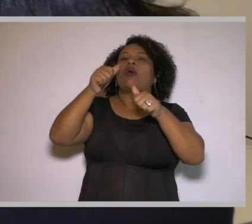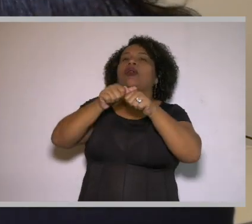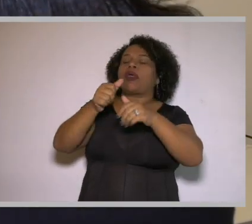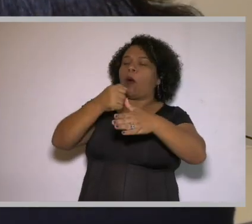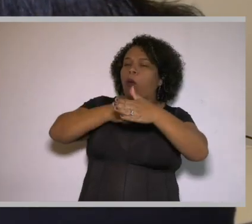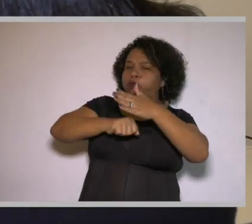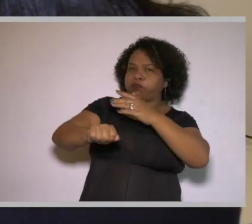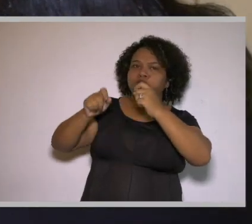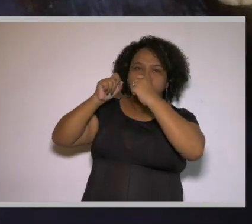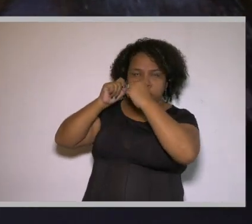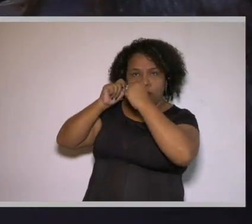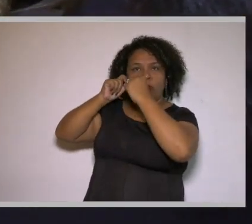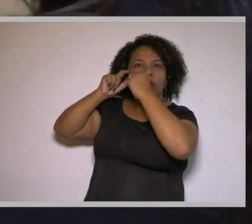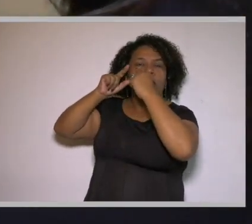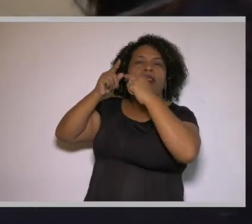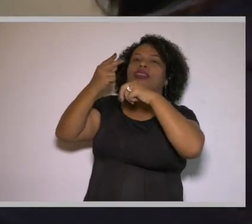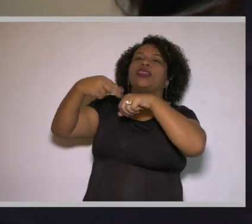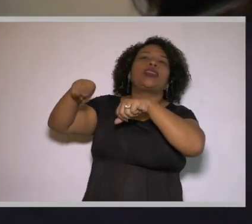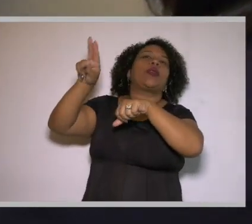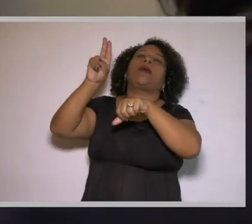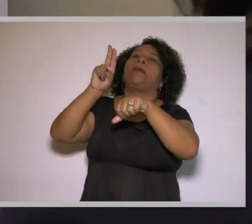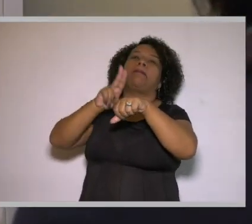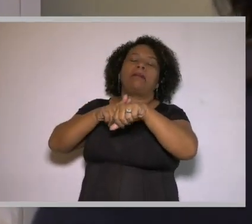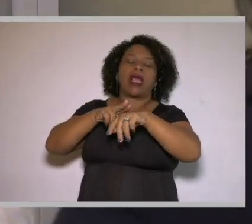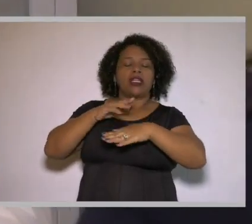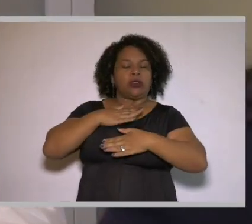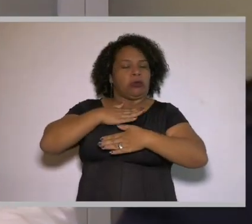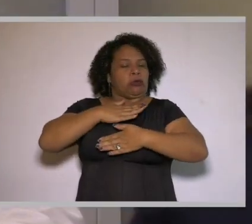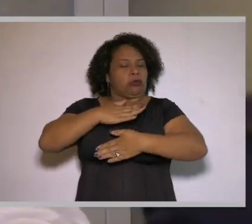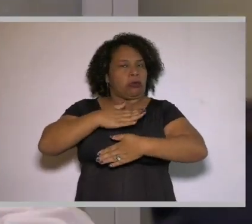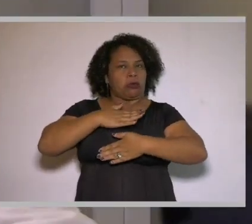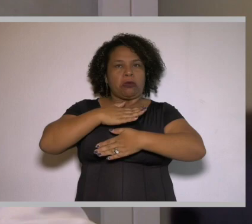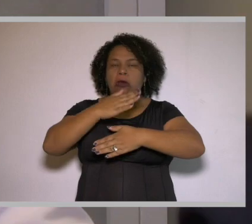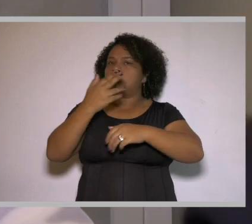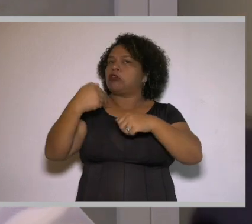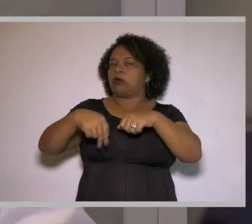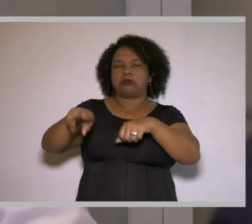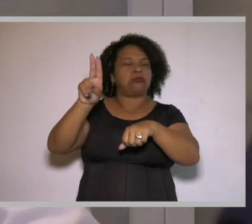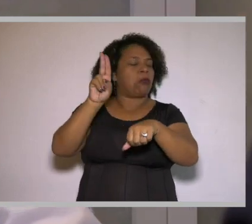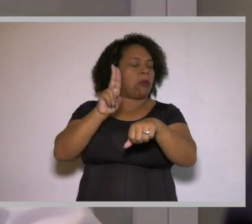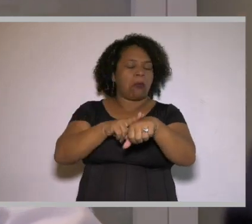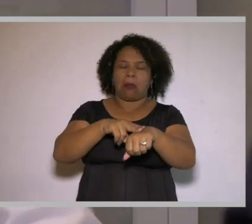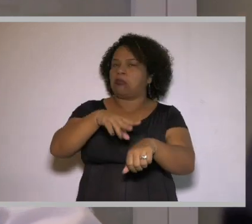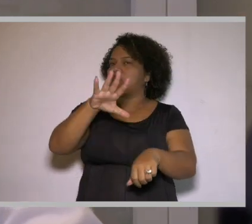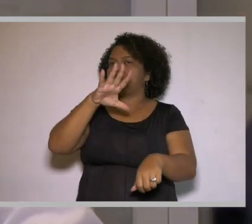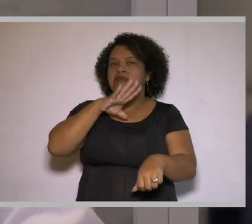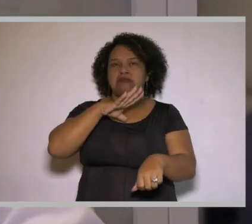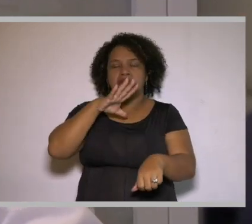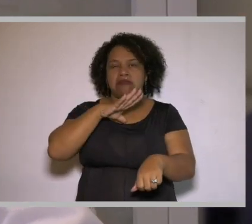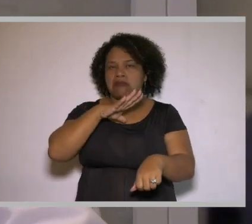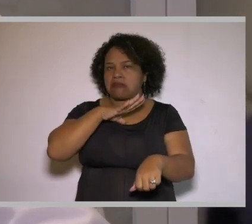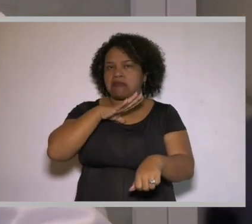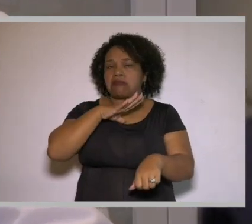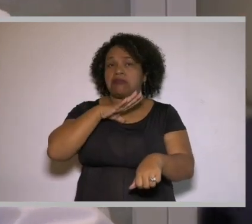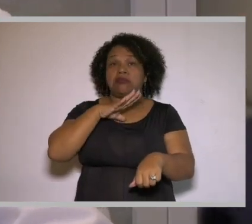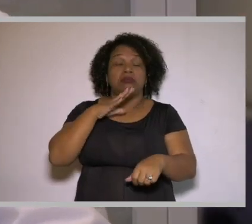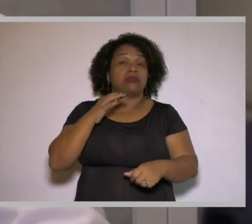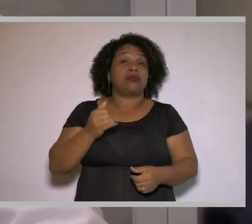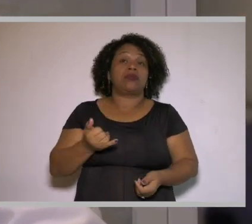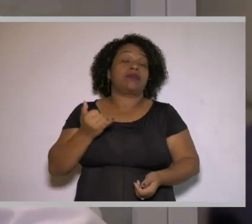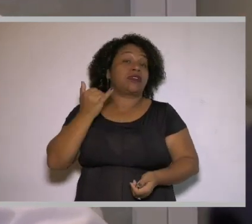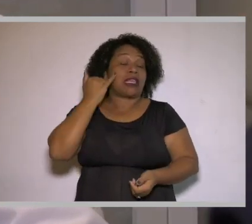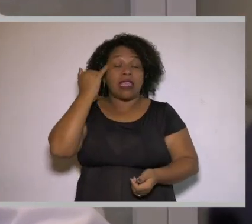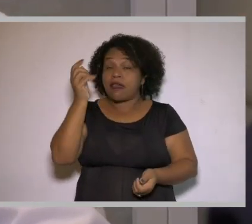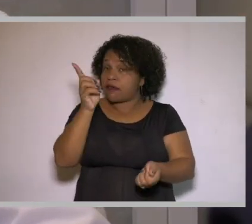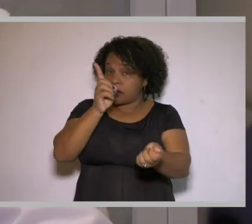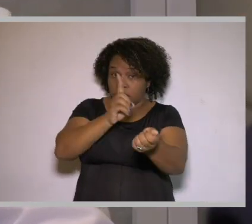de adenoides requieren cirugía. Como mencioné, todos los niños nacemos con adenoides y a medida conforme pasan los años, esas adenoides van disminuyendo